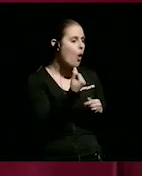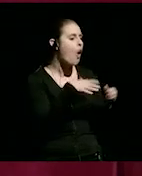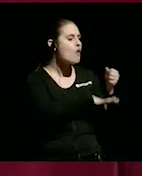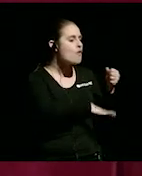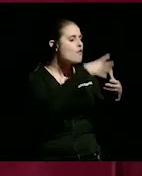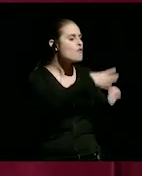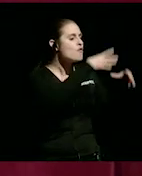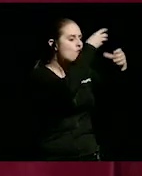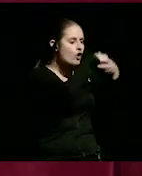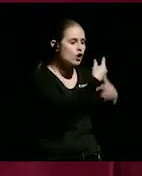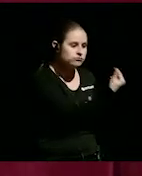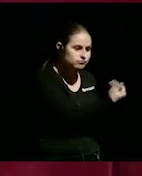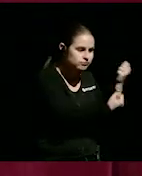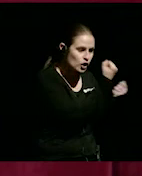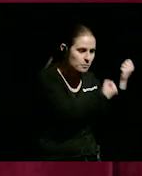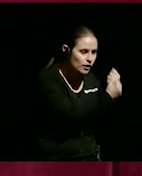teatrales,